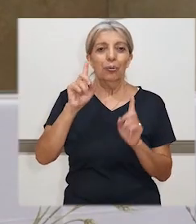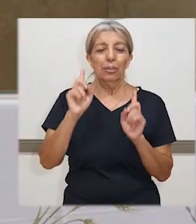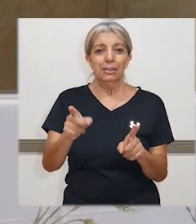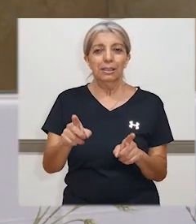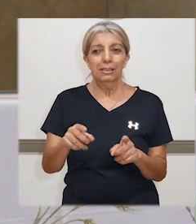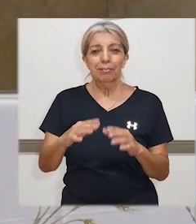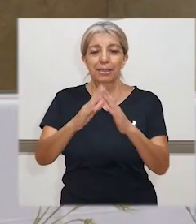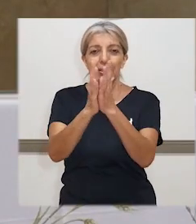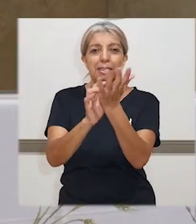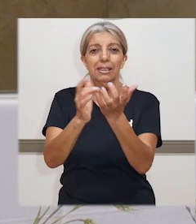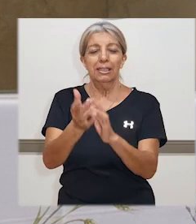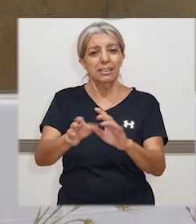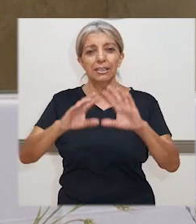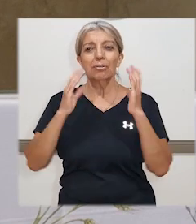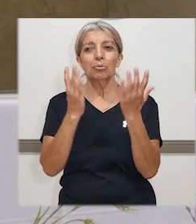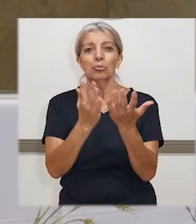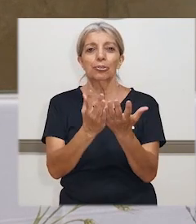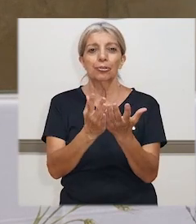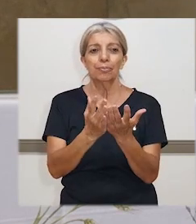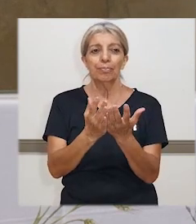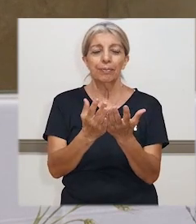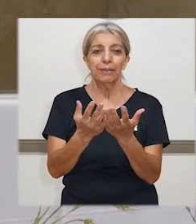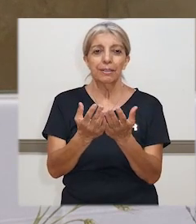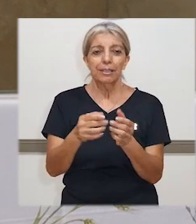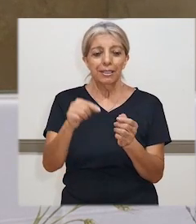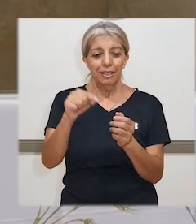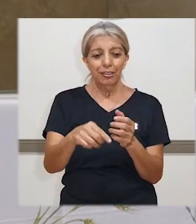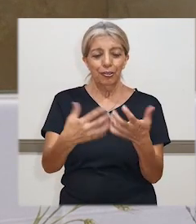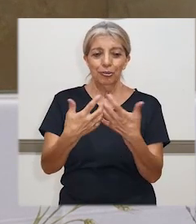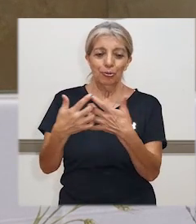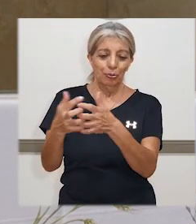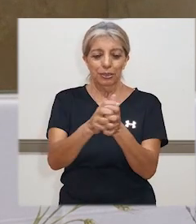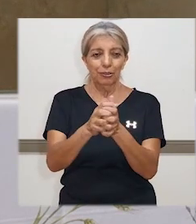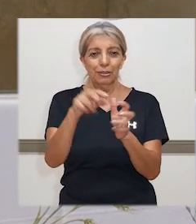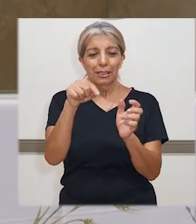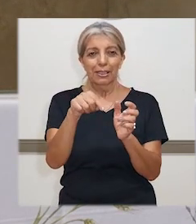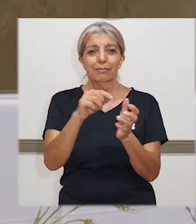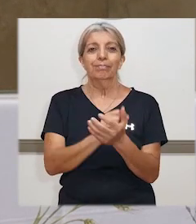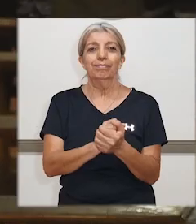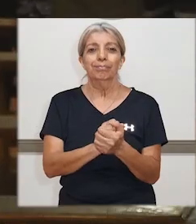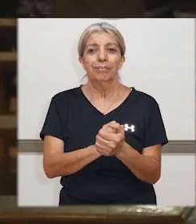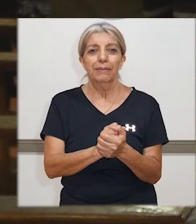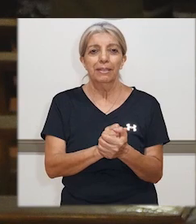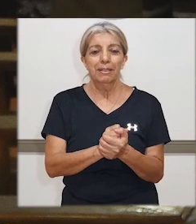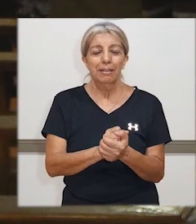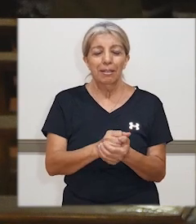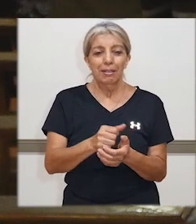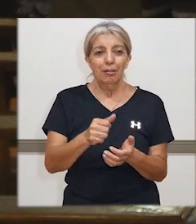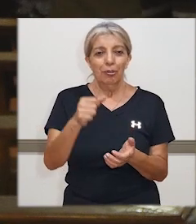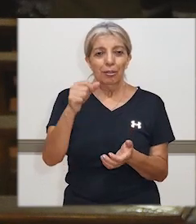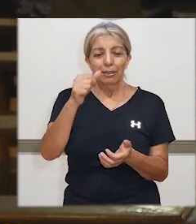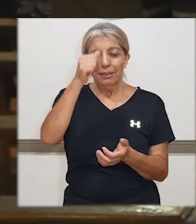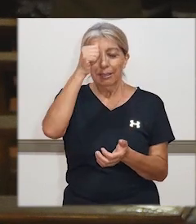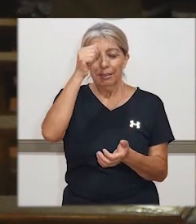Acuérdate, Señor, de tu Iglesia extendida por toda la tierra y reunida hoy aquí en el domingo, día en que Cristo